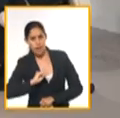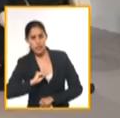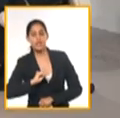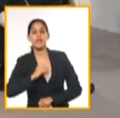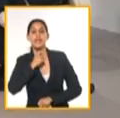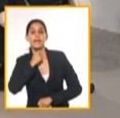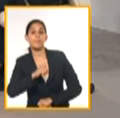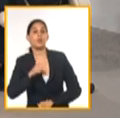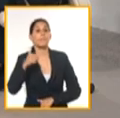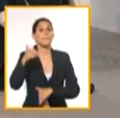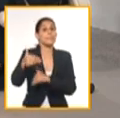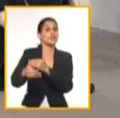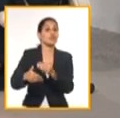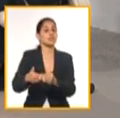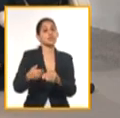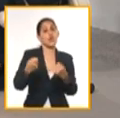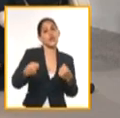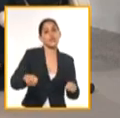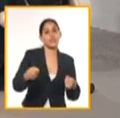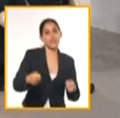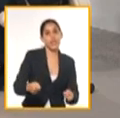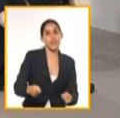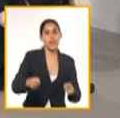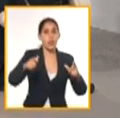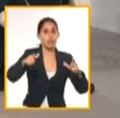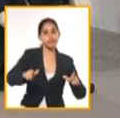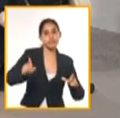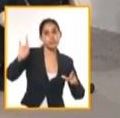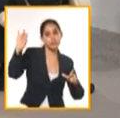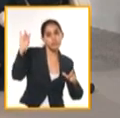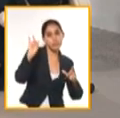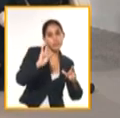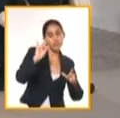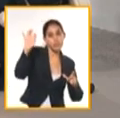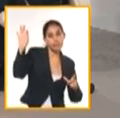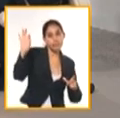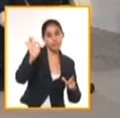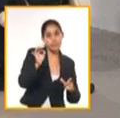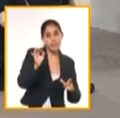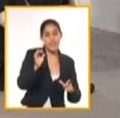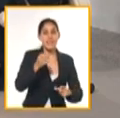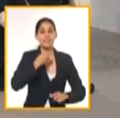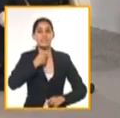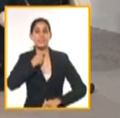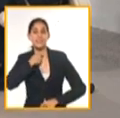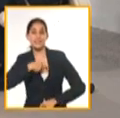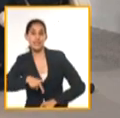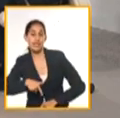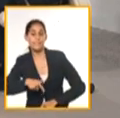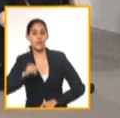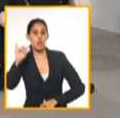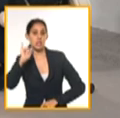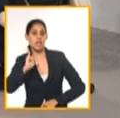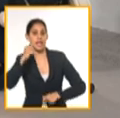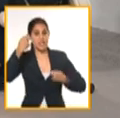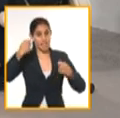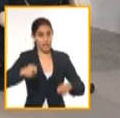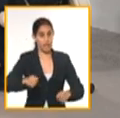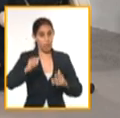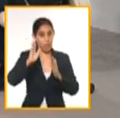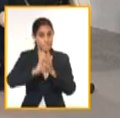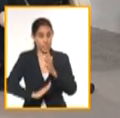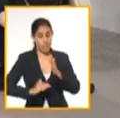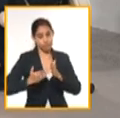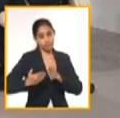proceso de incorporación de energía renovable al sistema. Debemos tener 6 parques nuevos en este mes, en el transcurso del mes, en